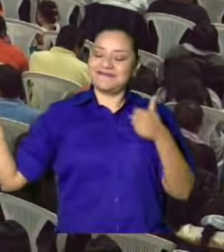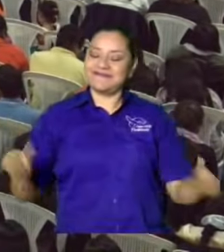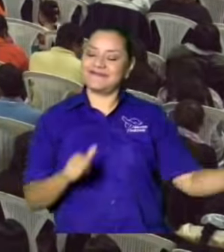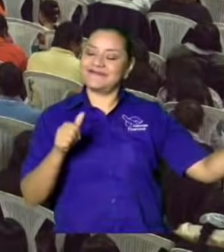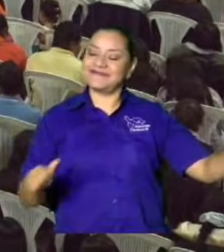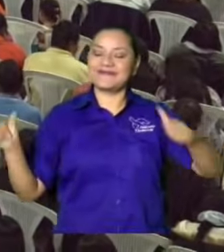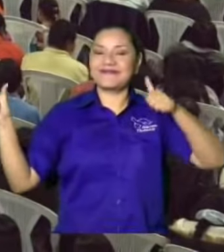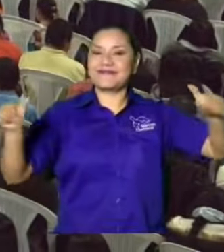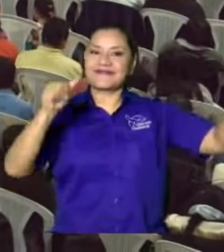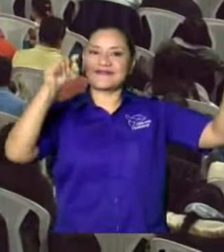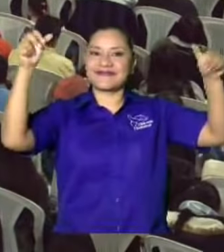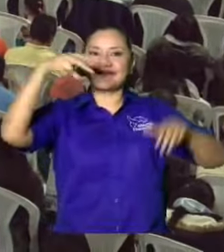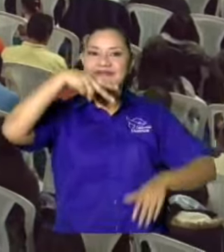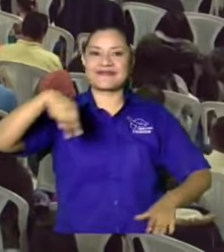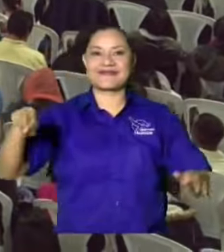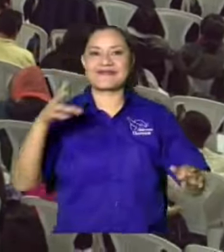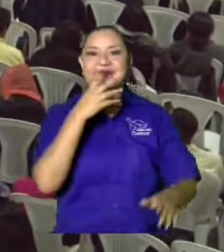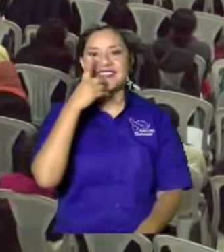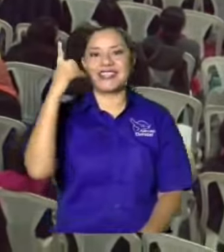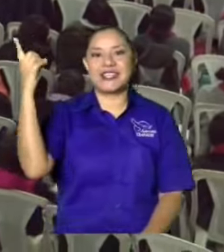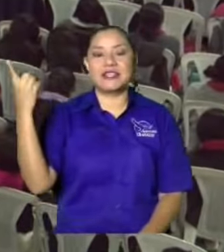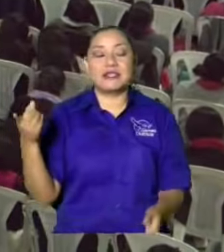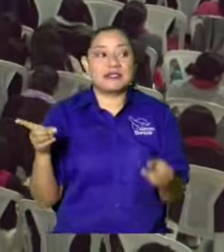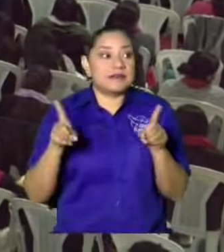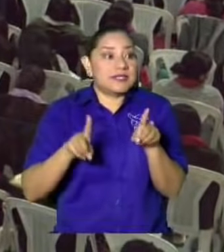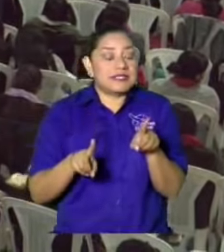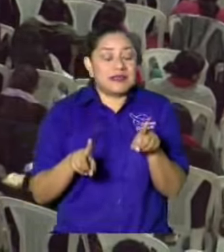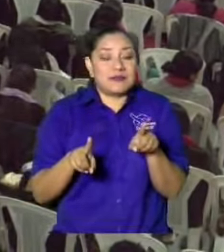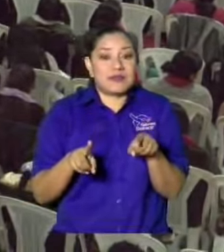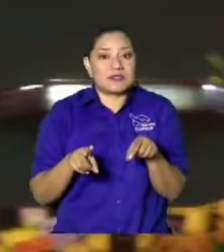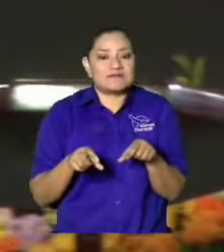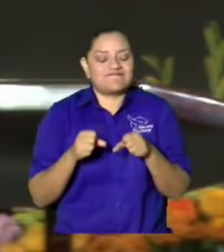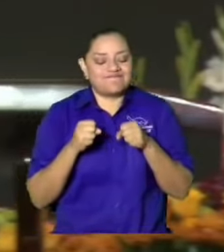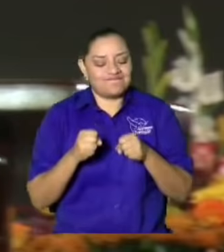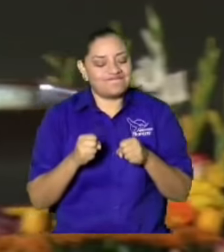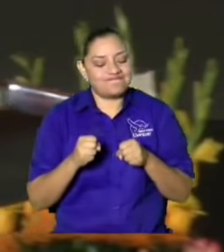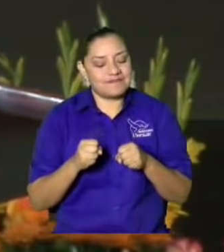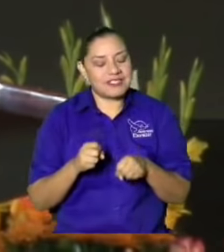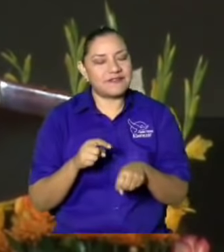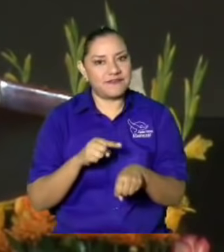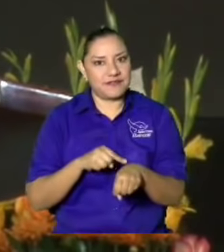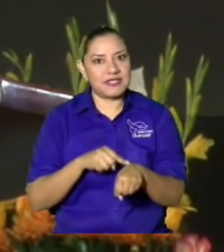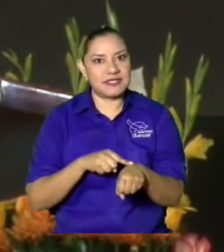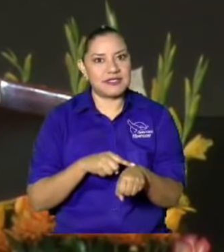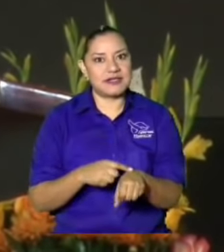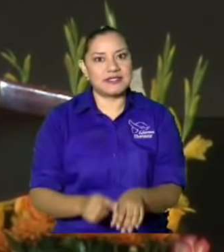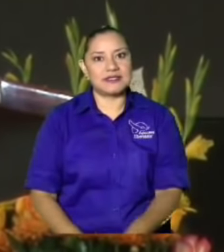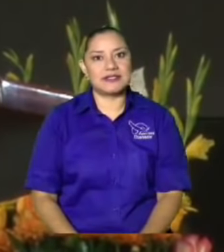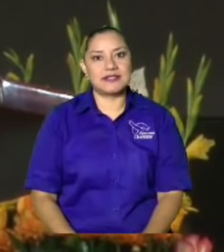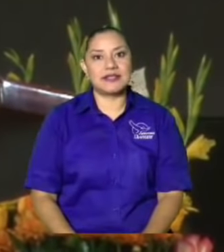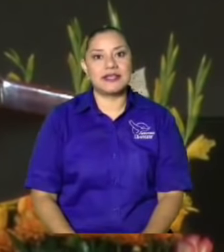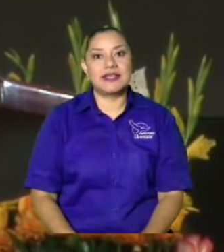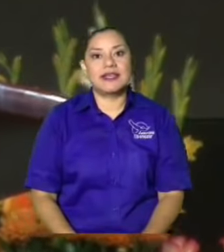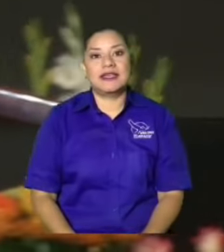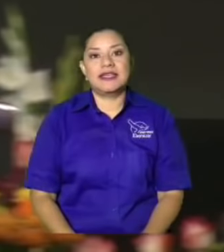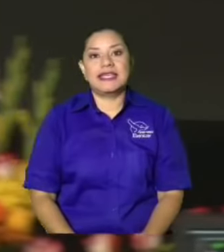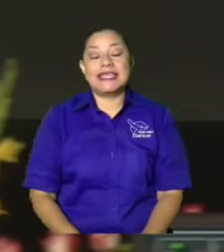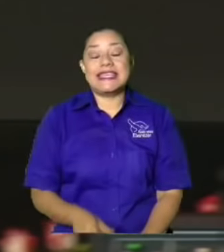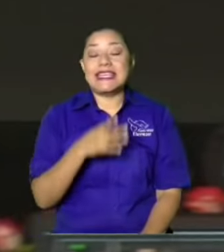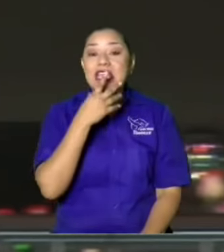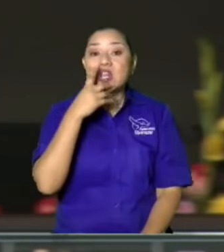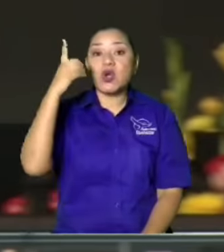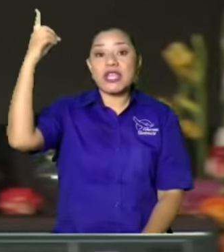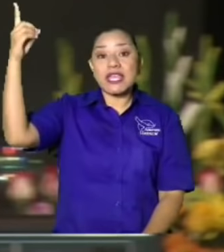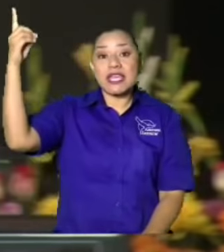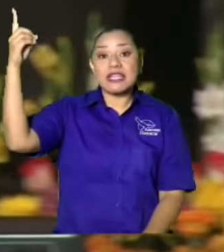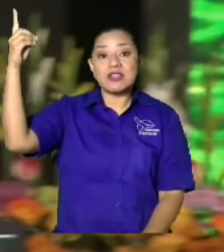Aleluya. Entonces tuvimos que pasar momentos difíciles. Está pasando momentos difíciles. Es exactamente lo que decía el